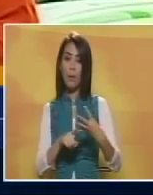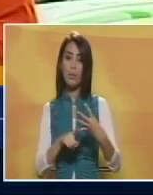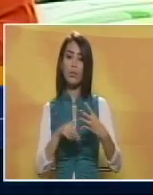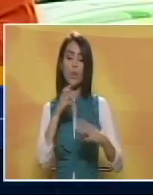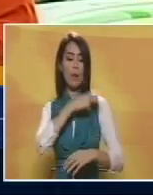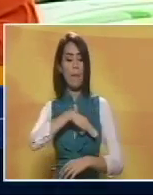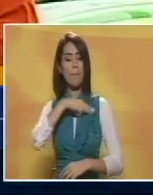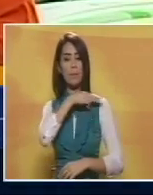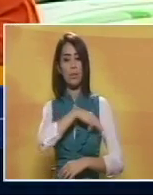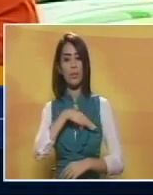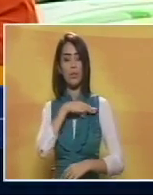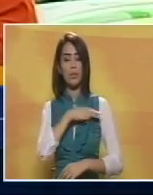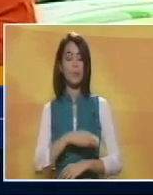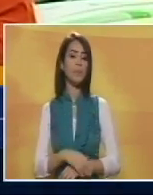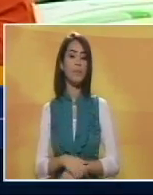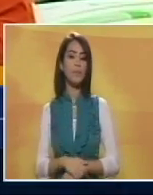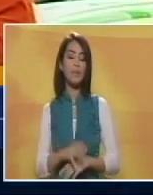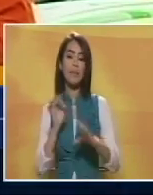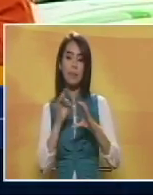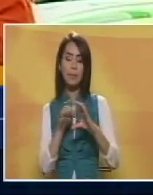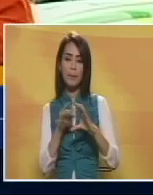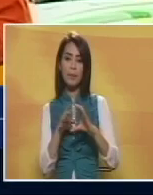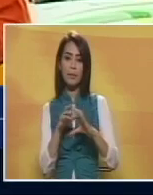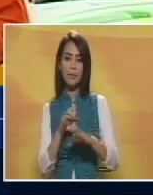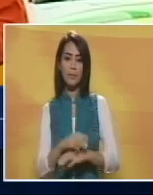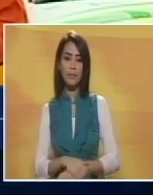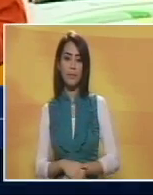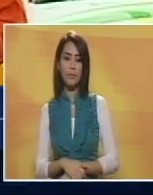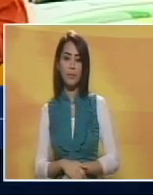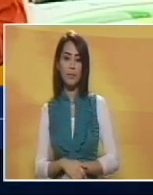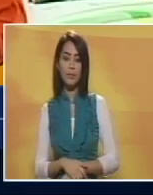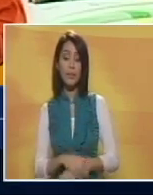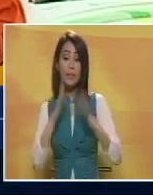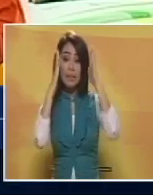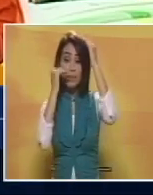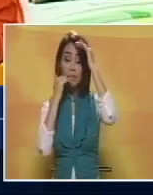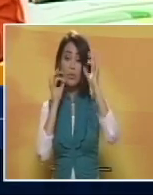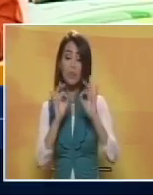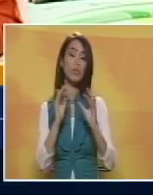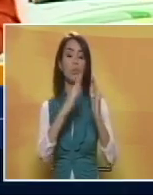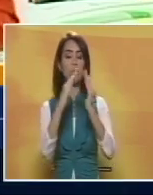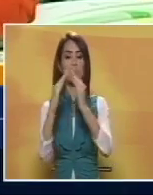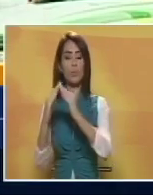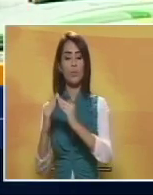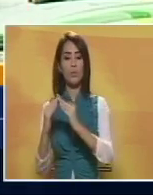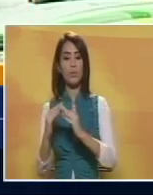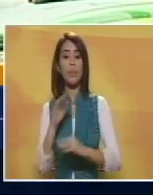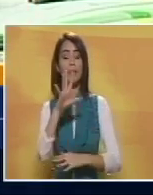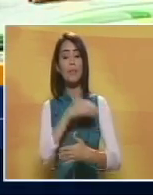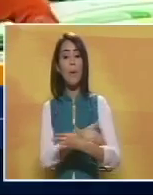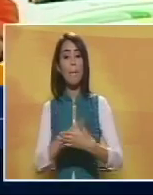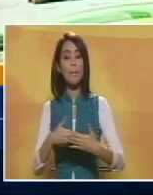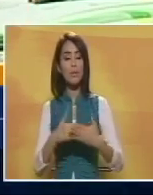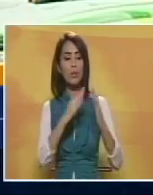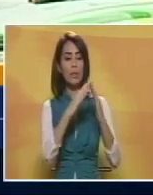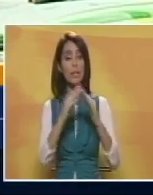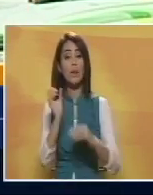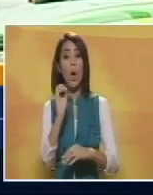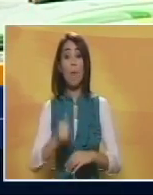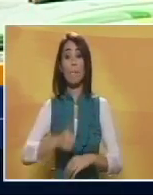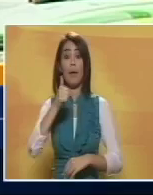misiones, grandes misiones a través del carnet de la patria y de la atención directa a los hogares. 5 millones de hogares o